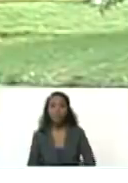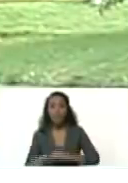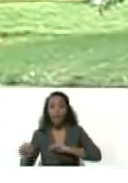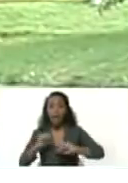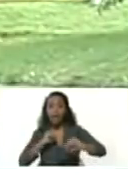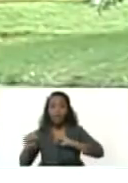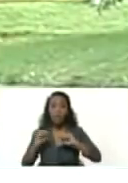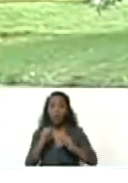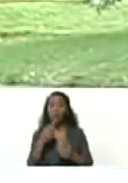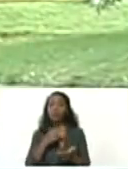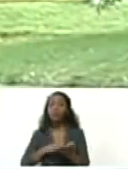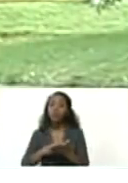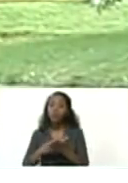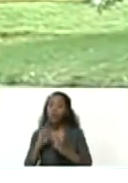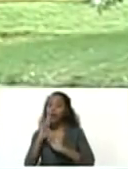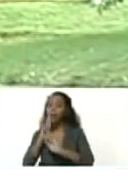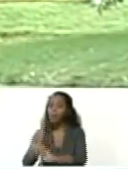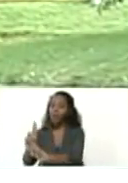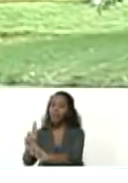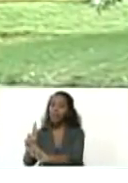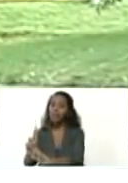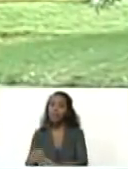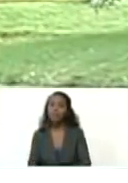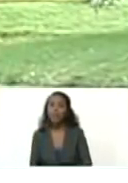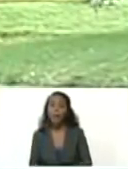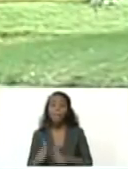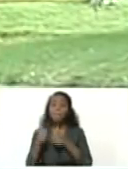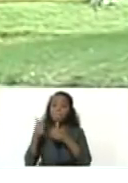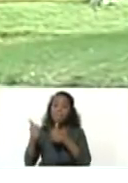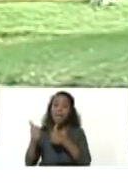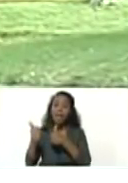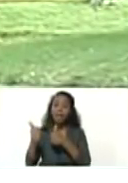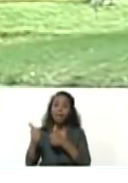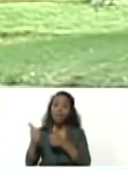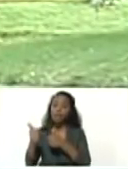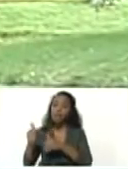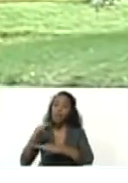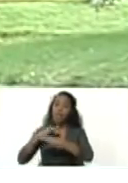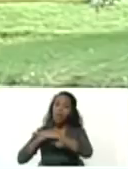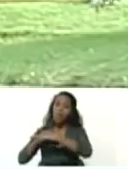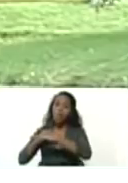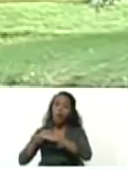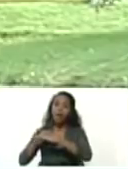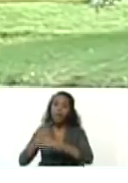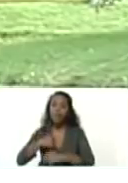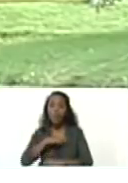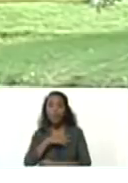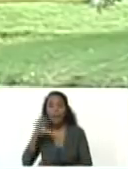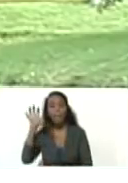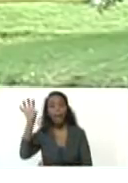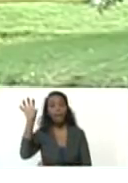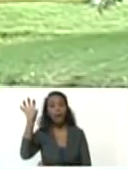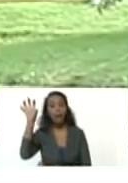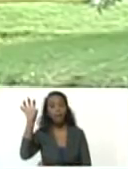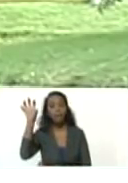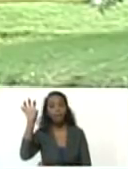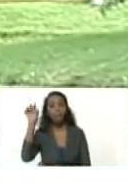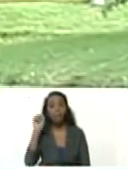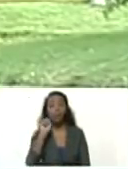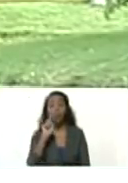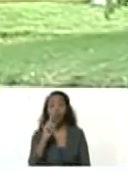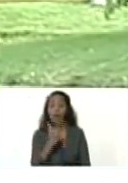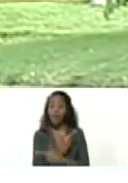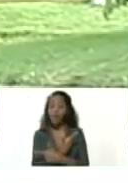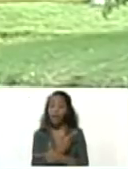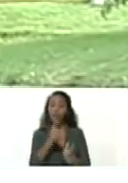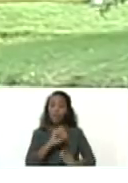en resultados. Para el bien común, para el bienestar de nuestra patria, cuna de